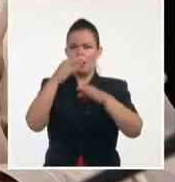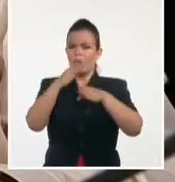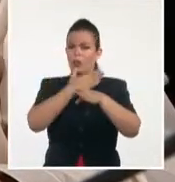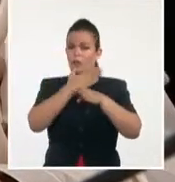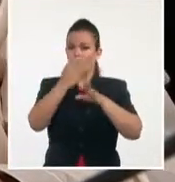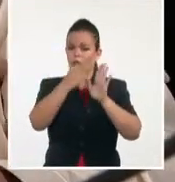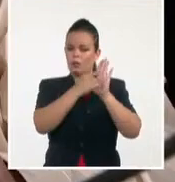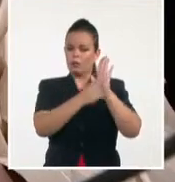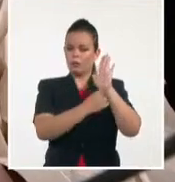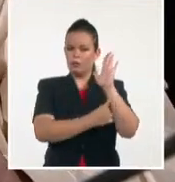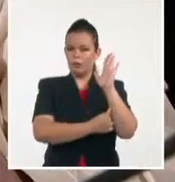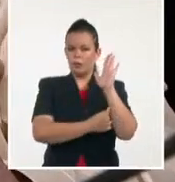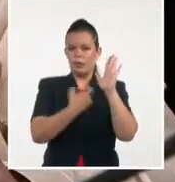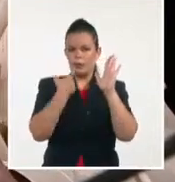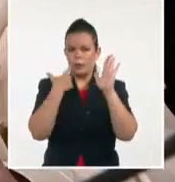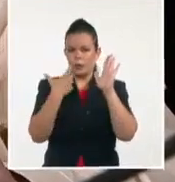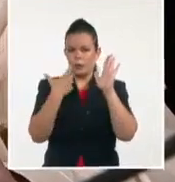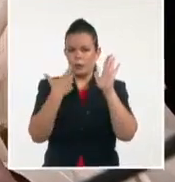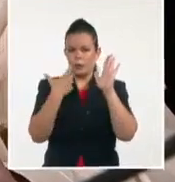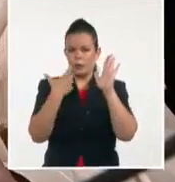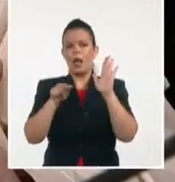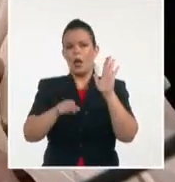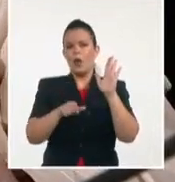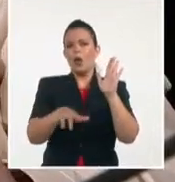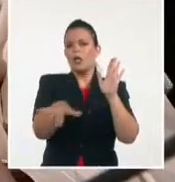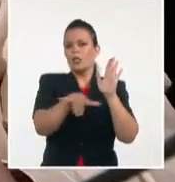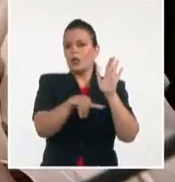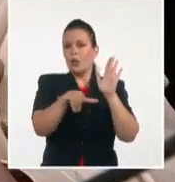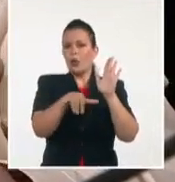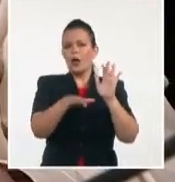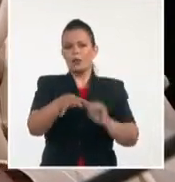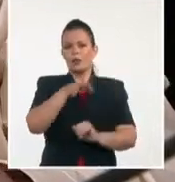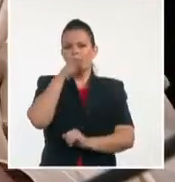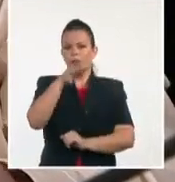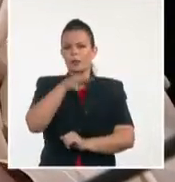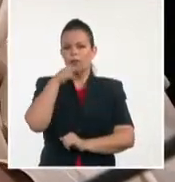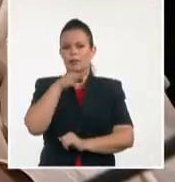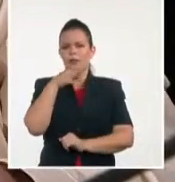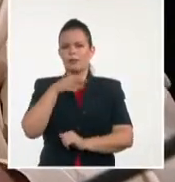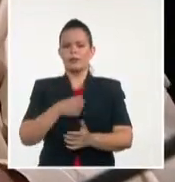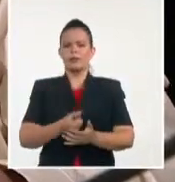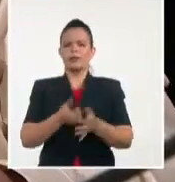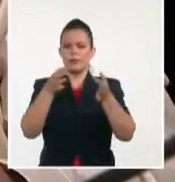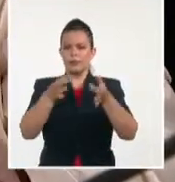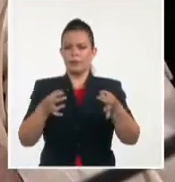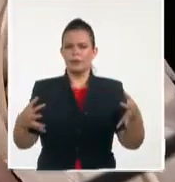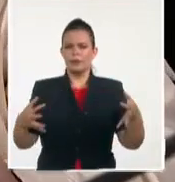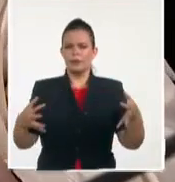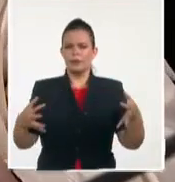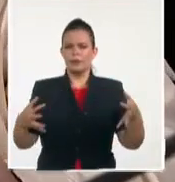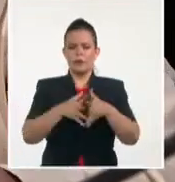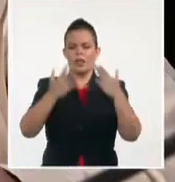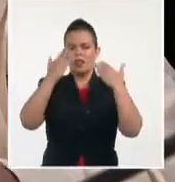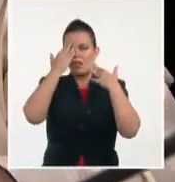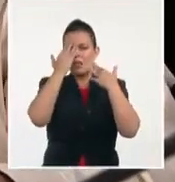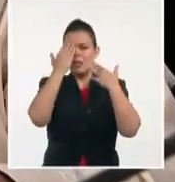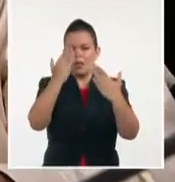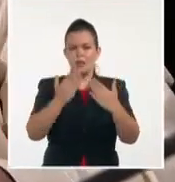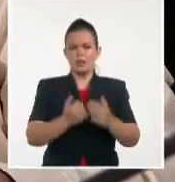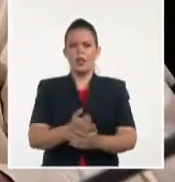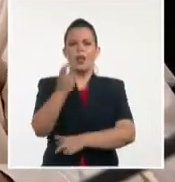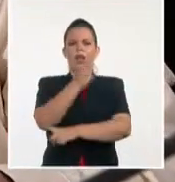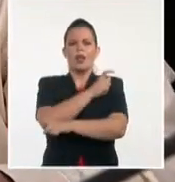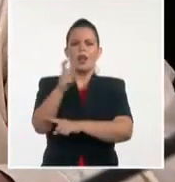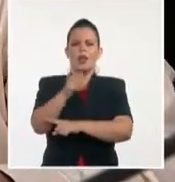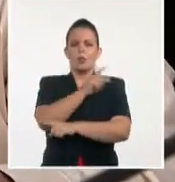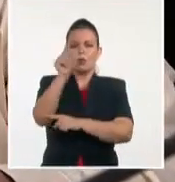Y si me lo permiten también voy a referirme y precisamente también agradecer al doctor Néstor del